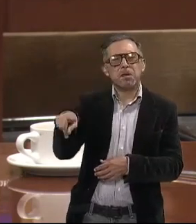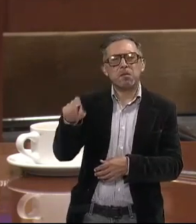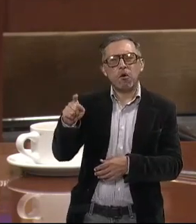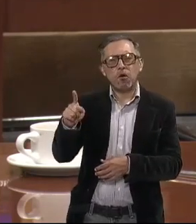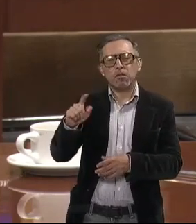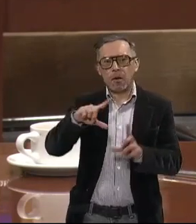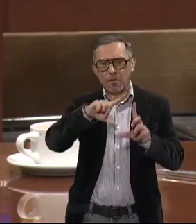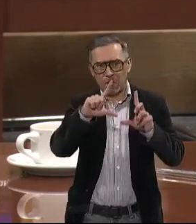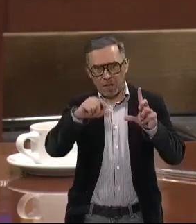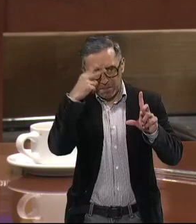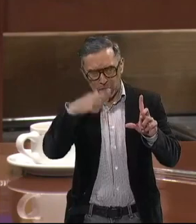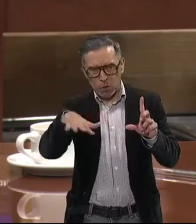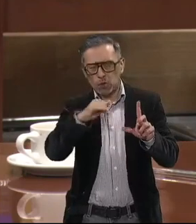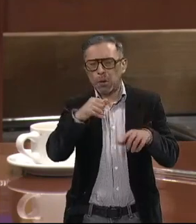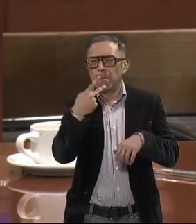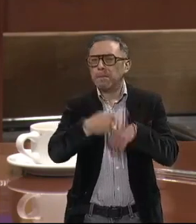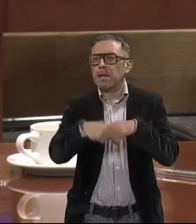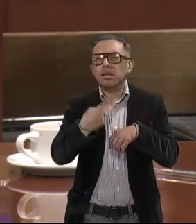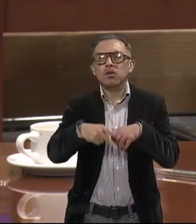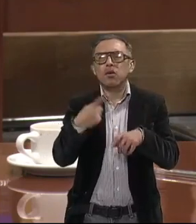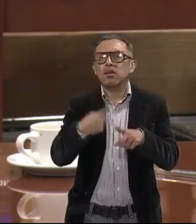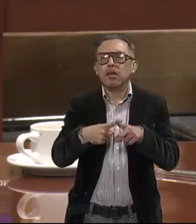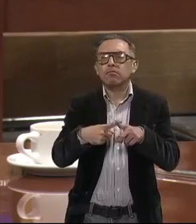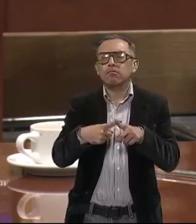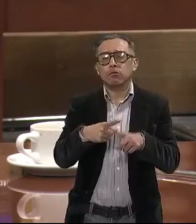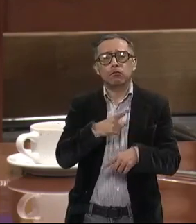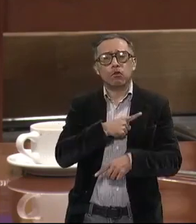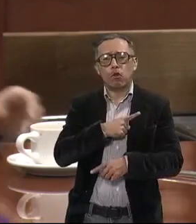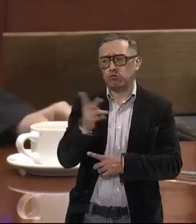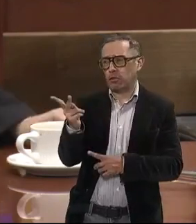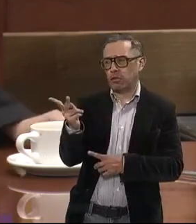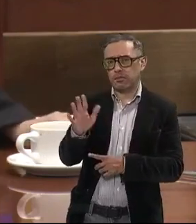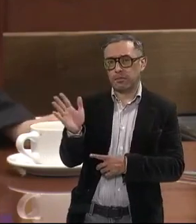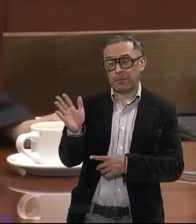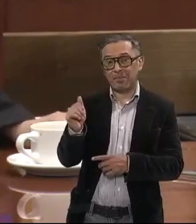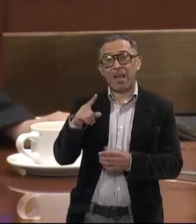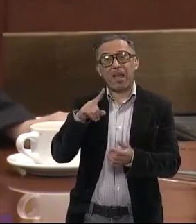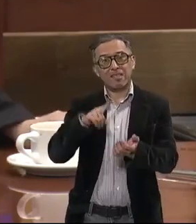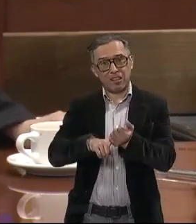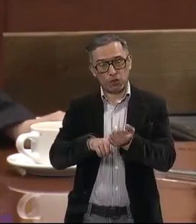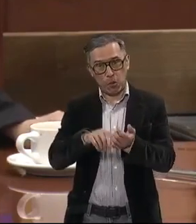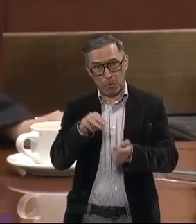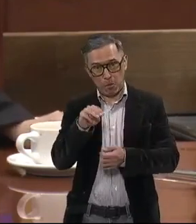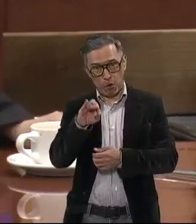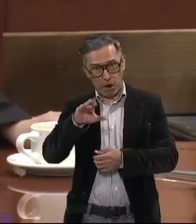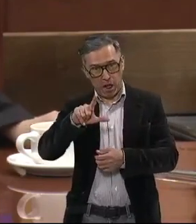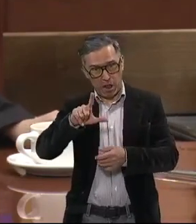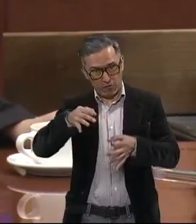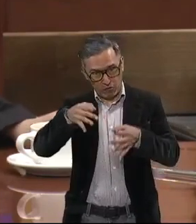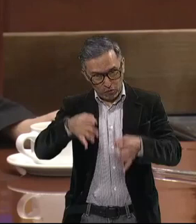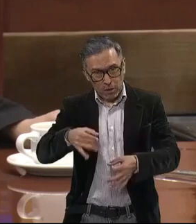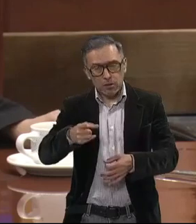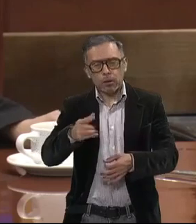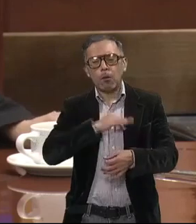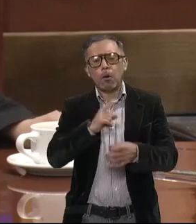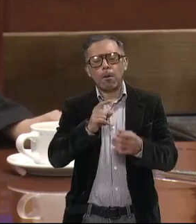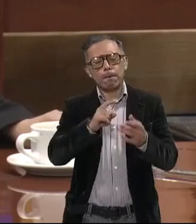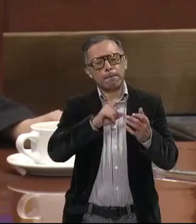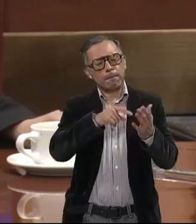México son ustedes. Para tener calidad moral de tachar al Plan B de